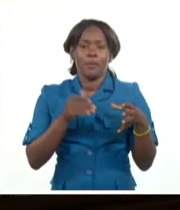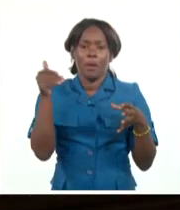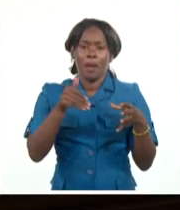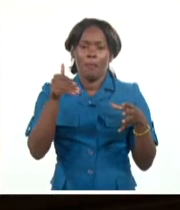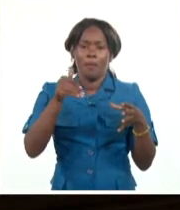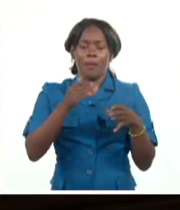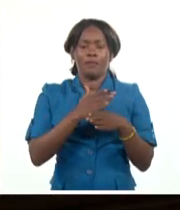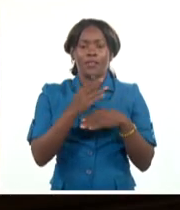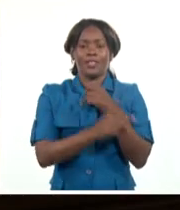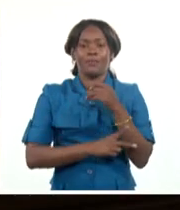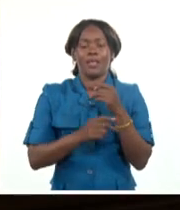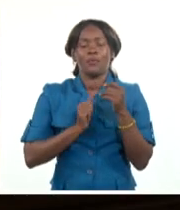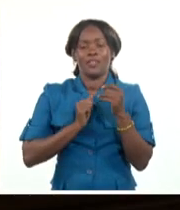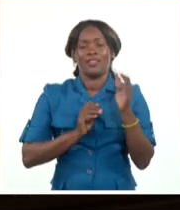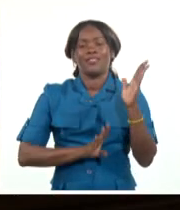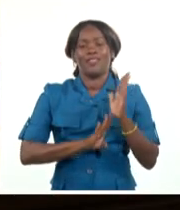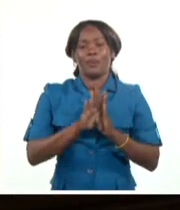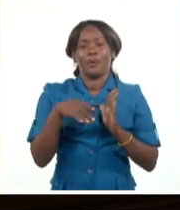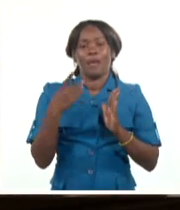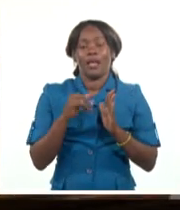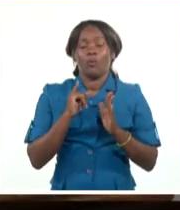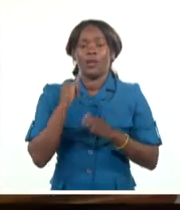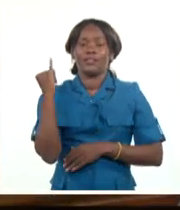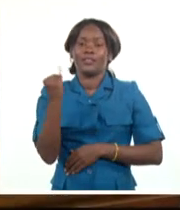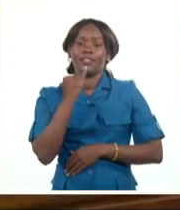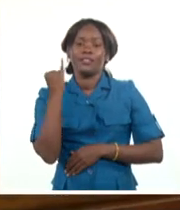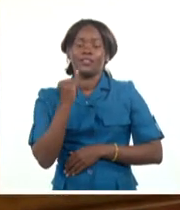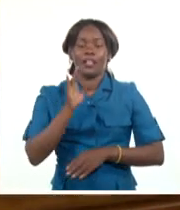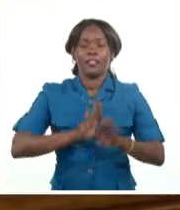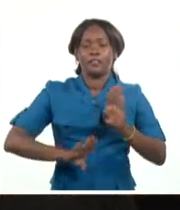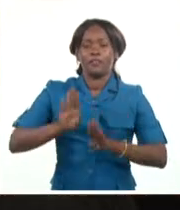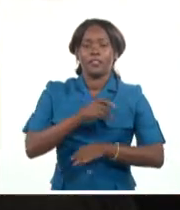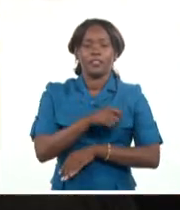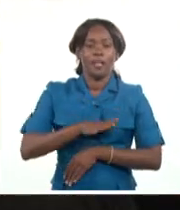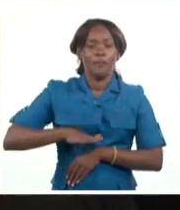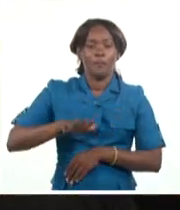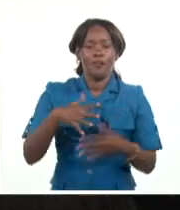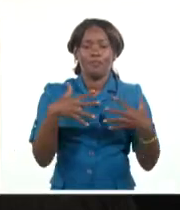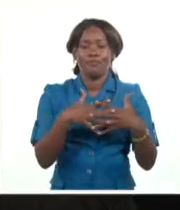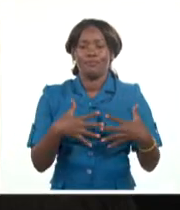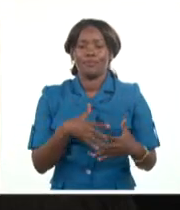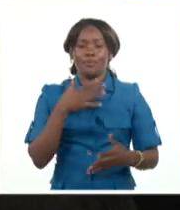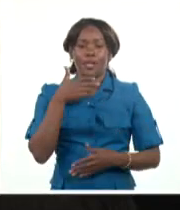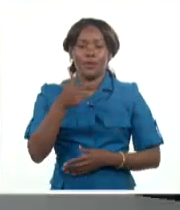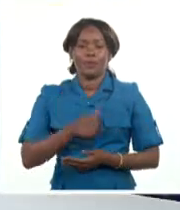y fomenta el apoyo en organizaciones internacionales y la defensa de intereses comunes.